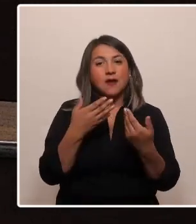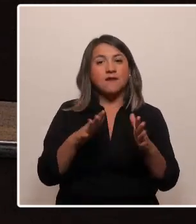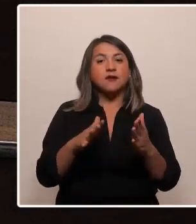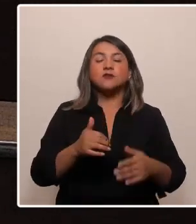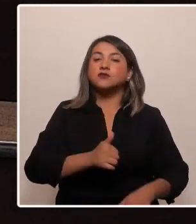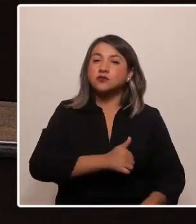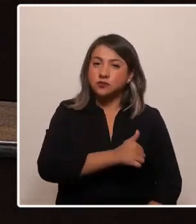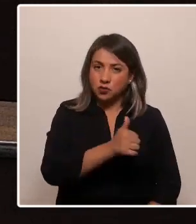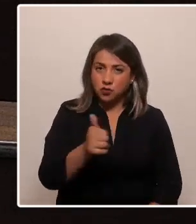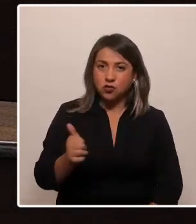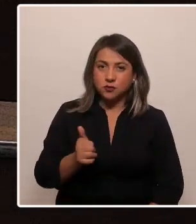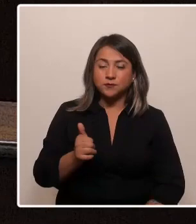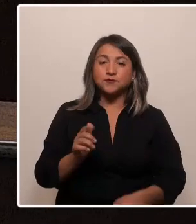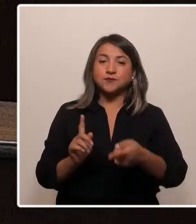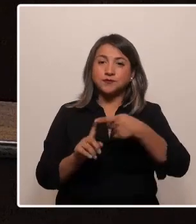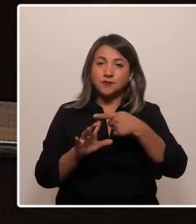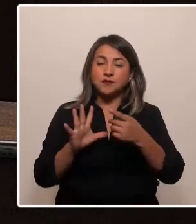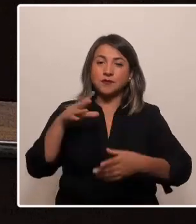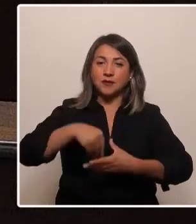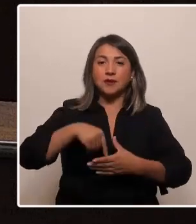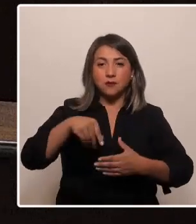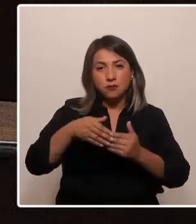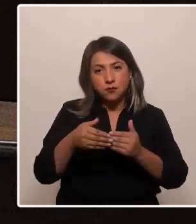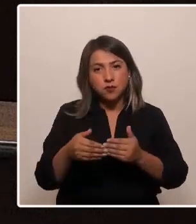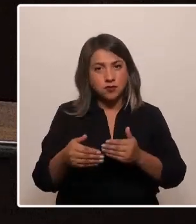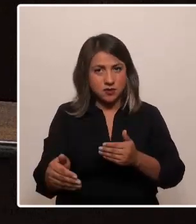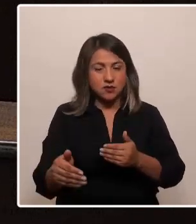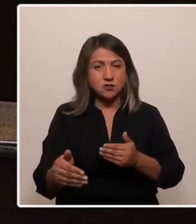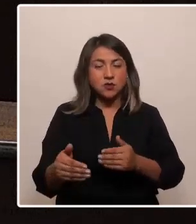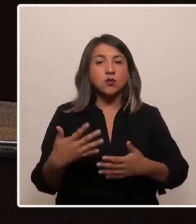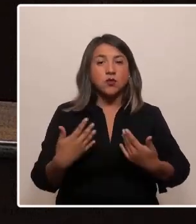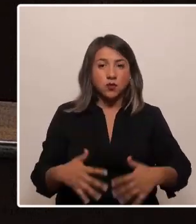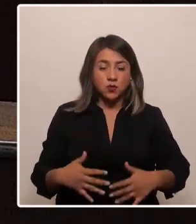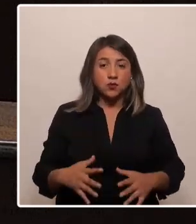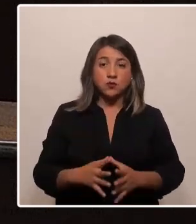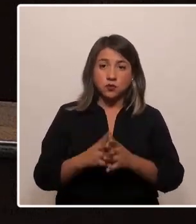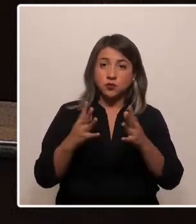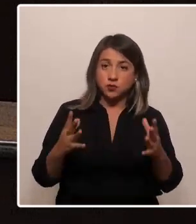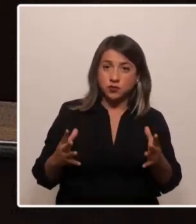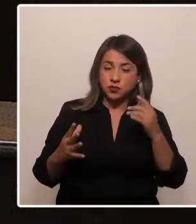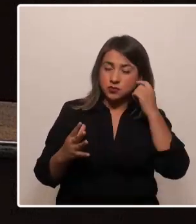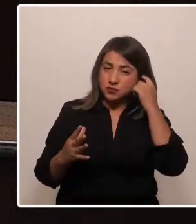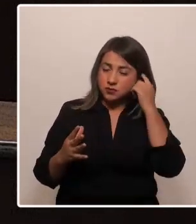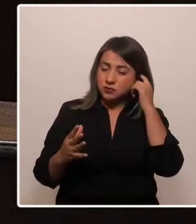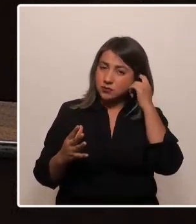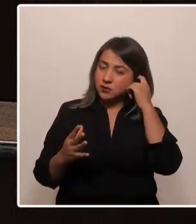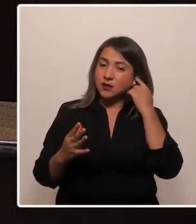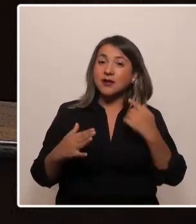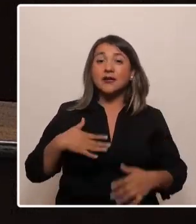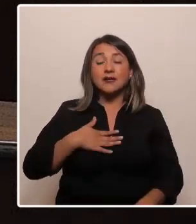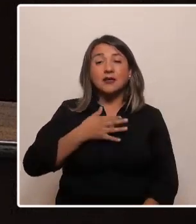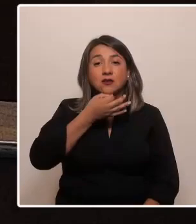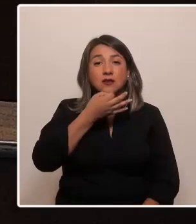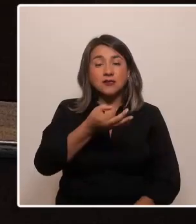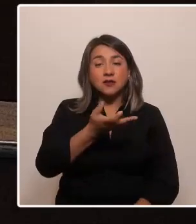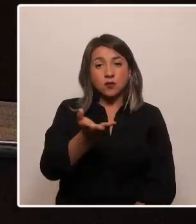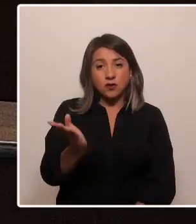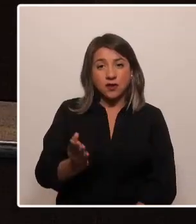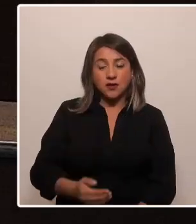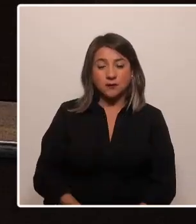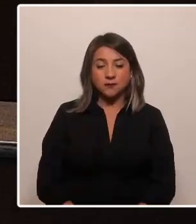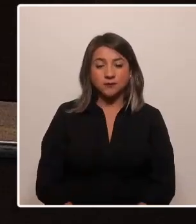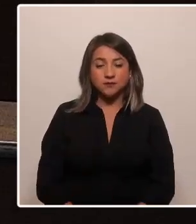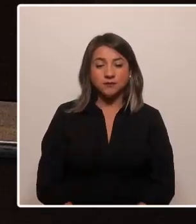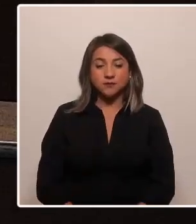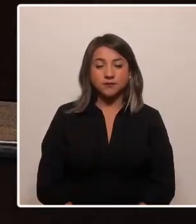y todas quienes somos parte de este proceso, tanto dentro como fuera. Quisiera finalmente...